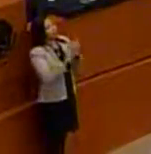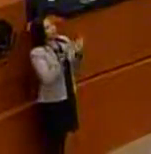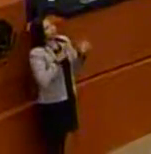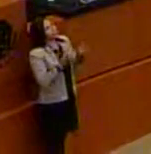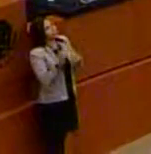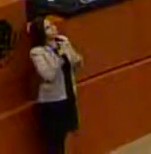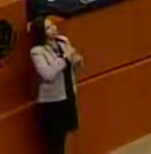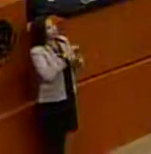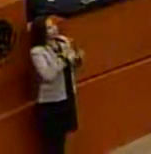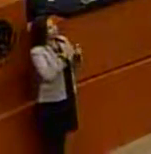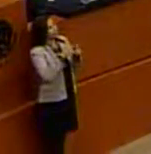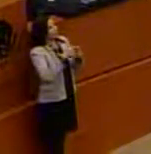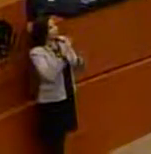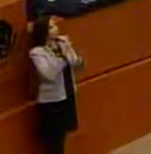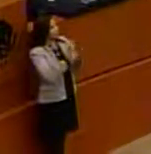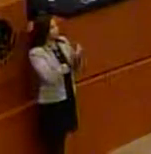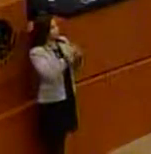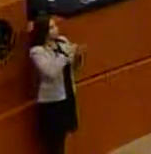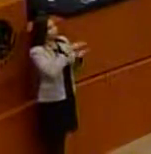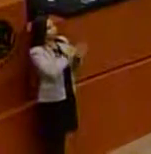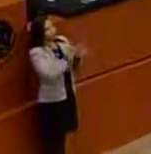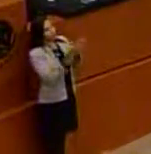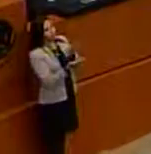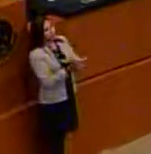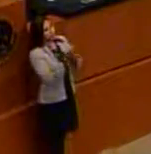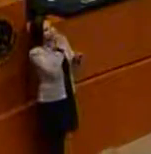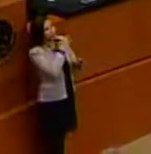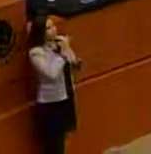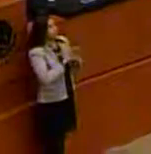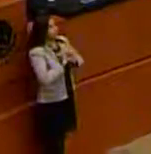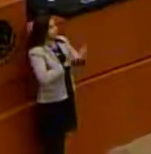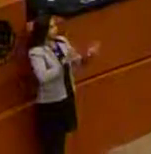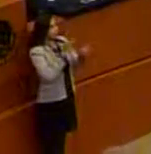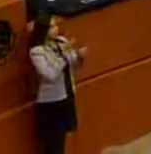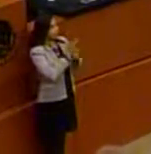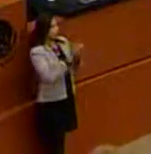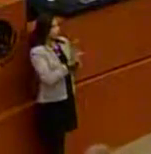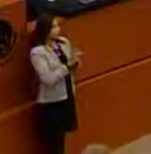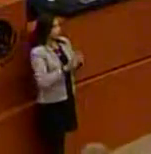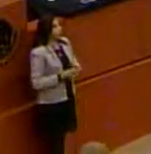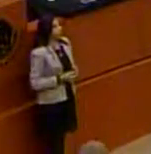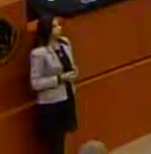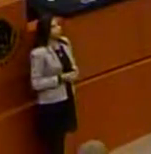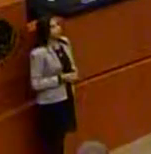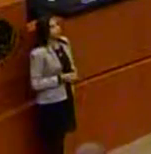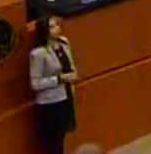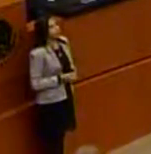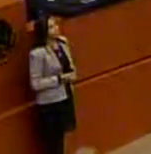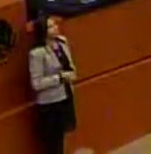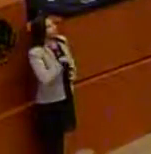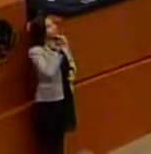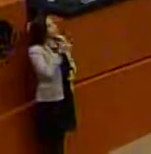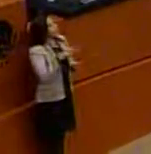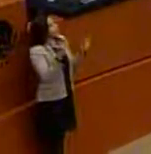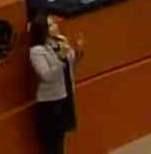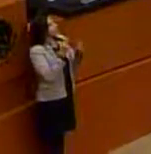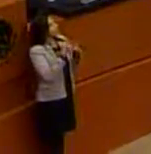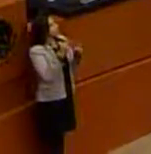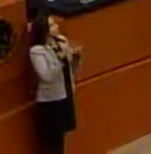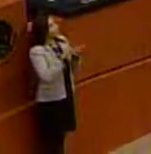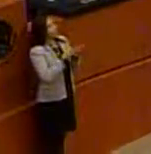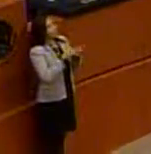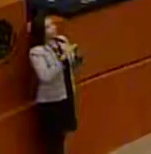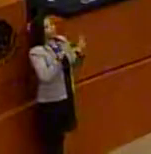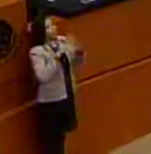factores que estaban ahí durmientes para activar a la población. Por supuesto, se requirió de una